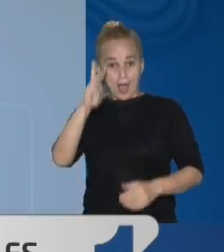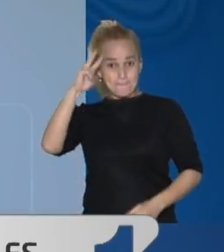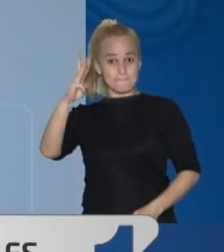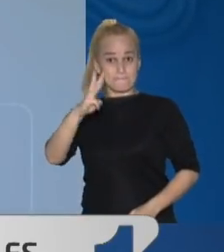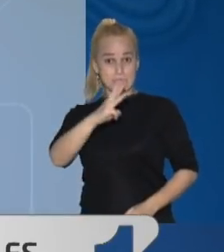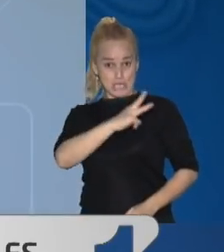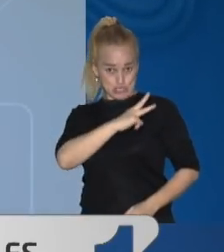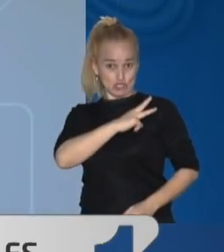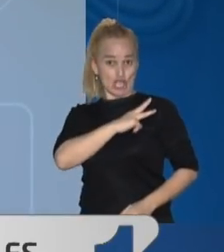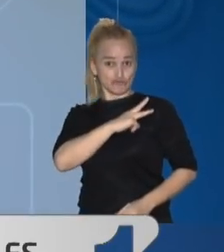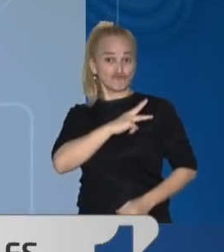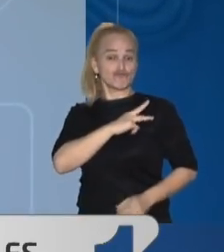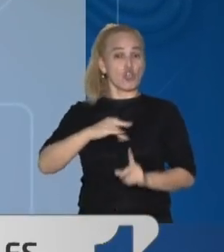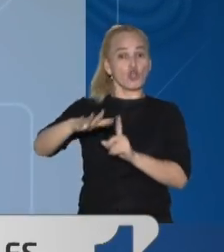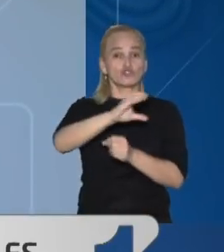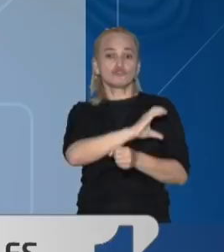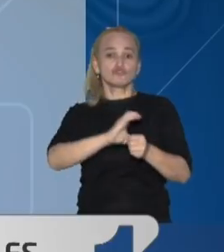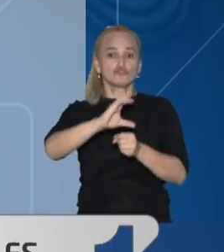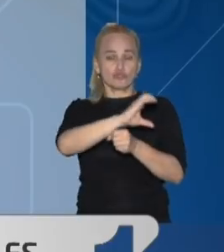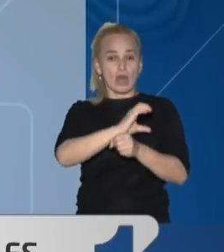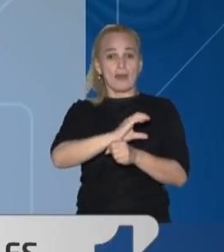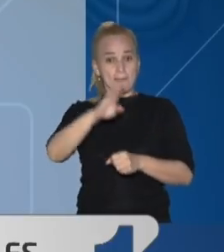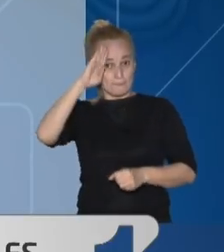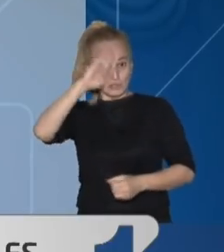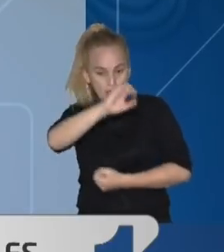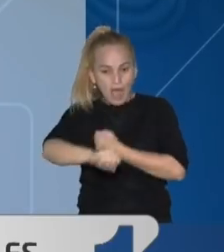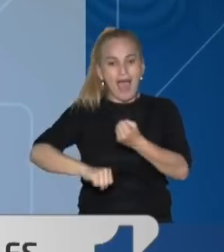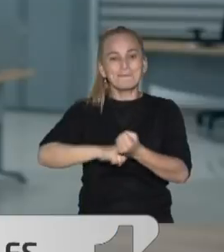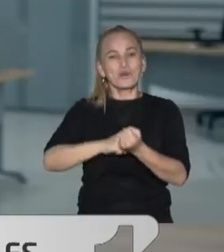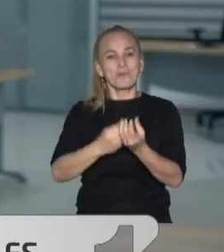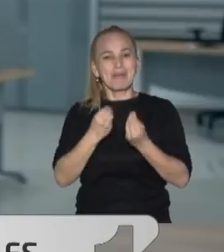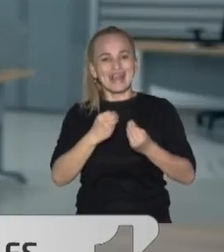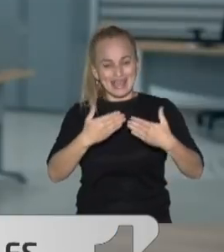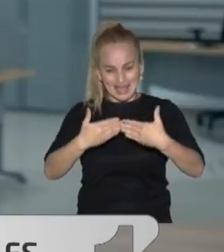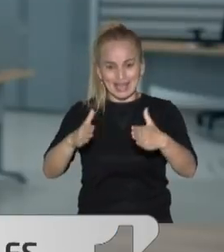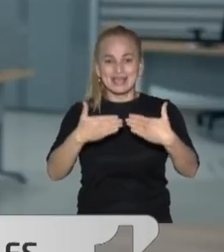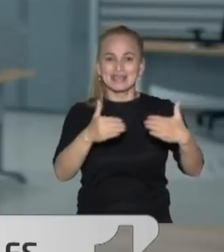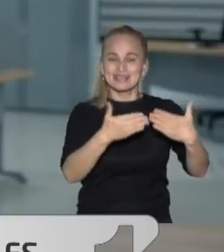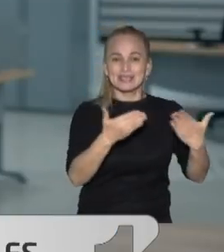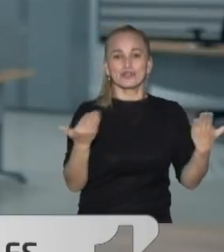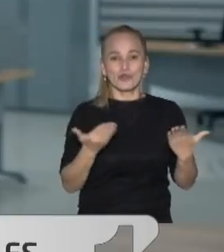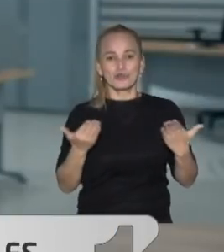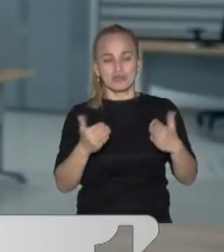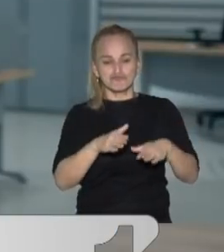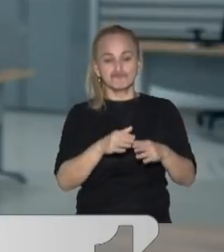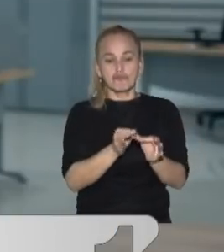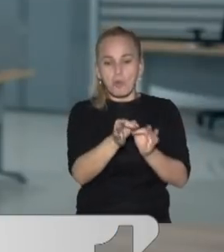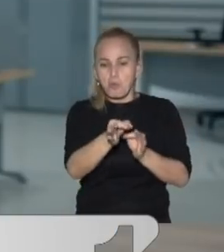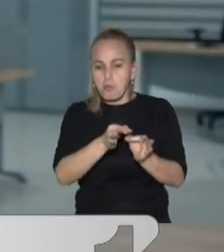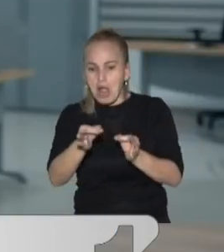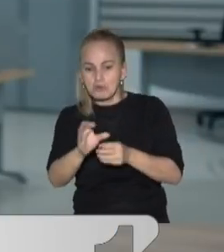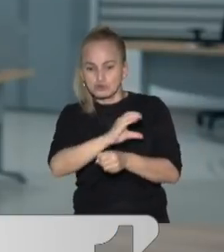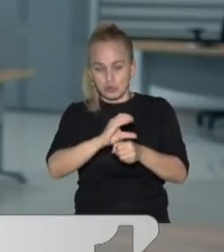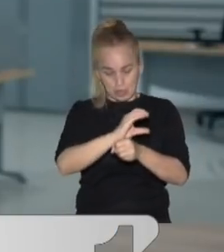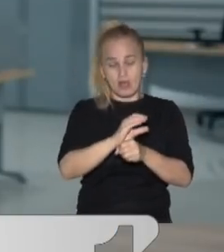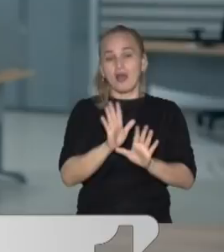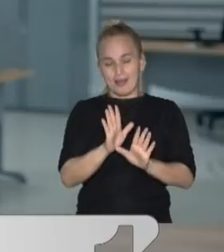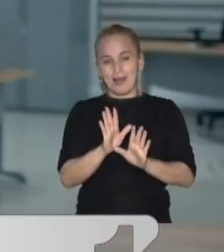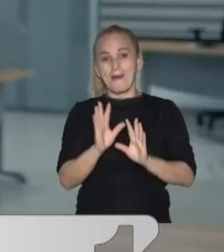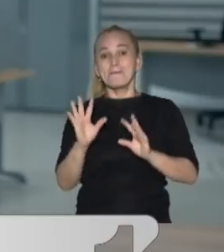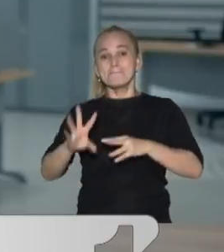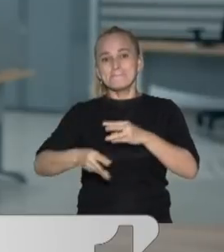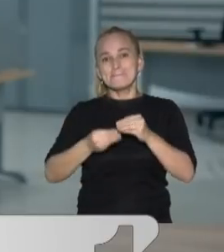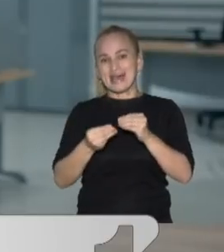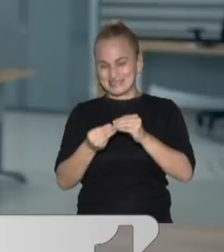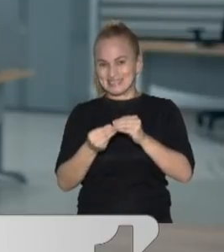en lo urbano y el apoyo de la fuerza pública al desbloqueo de algunas de las zonas y, por supuesto, el acompañamiento de las negociaciones